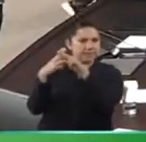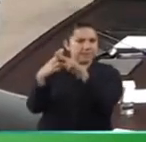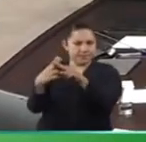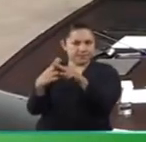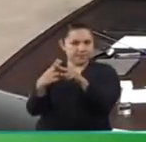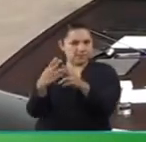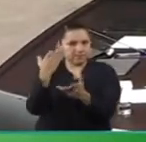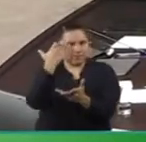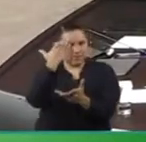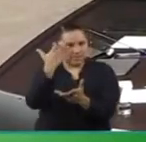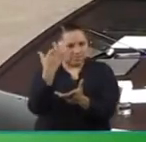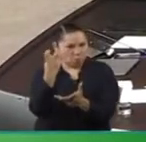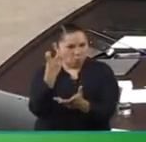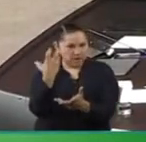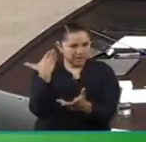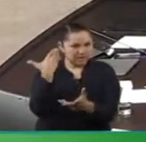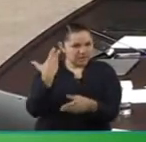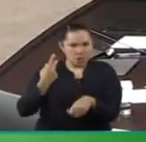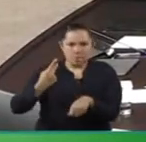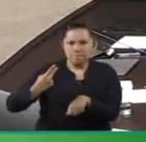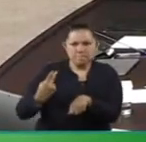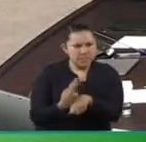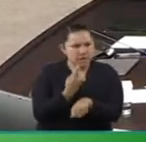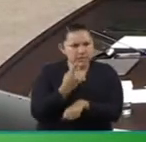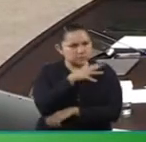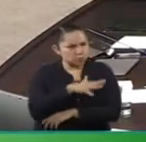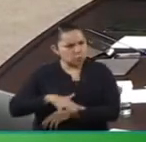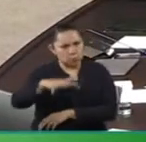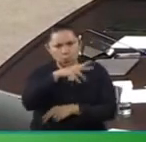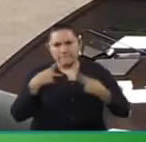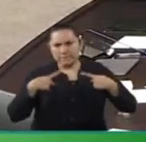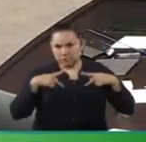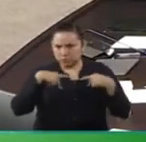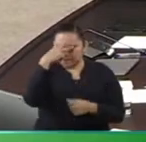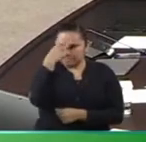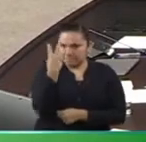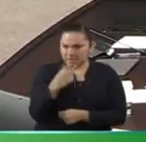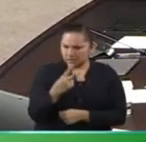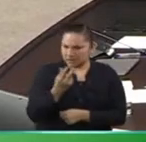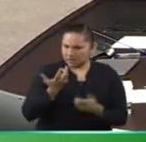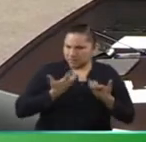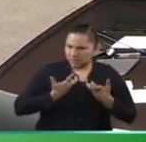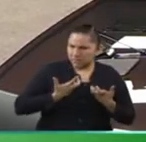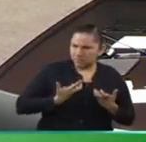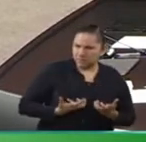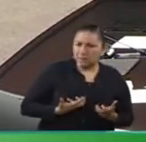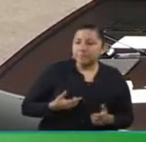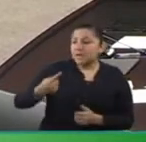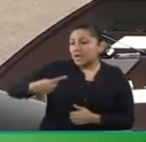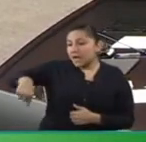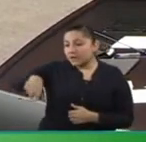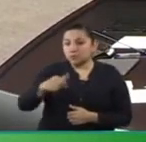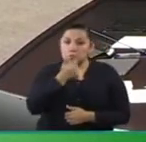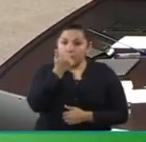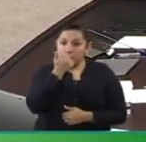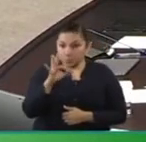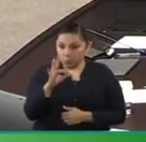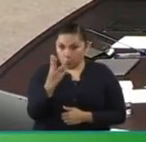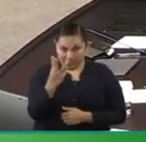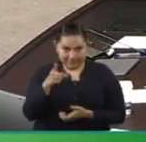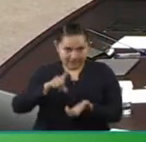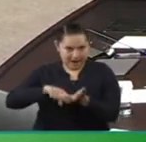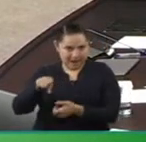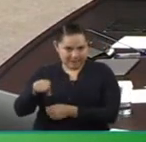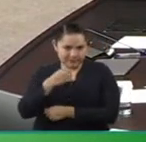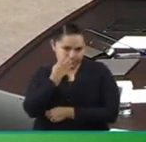más lamentables que cimbró a la sociedad mexicana la desaparición de 43 jóvenes estudiantes de la Escuela Normal Rural